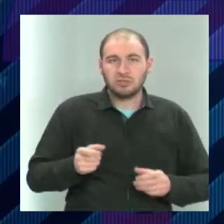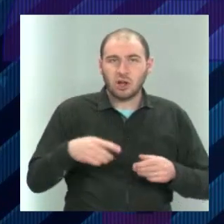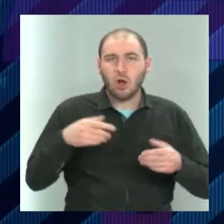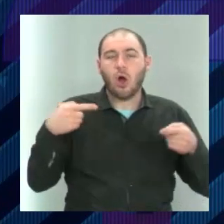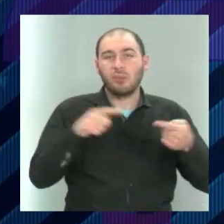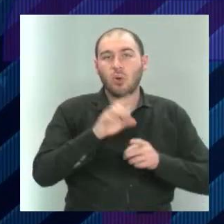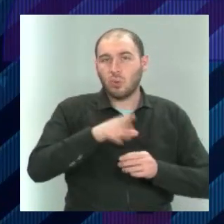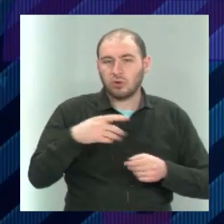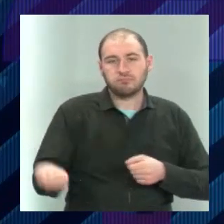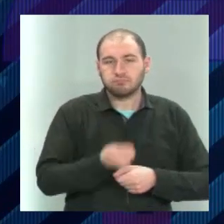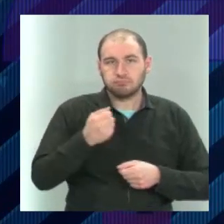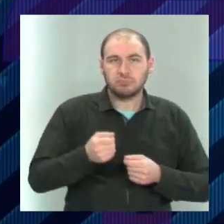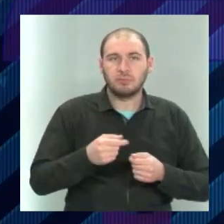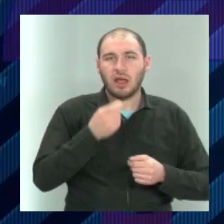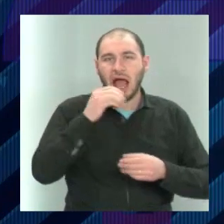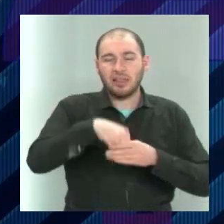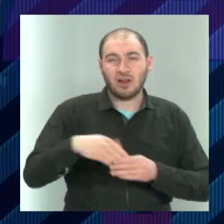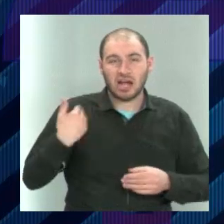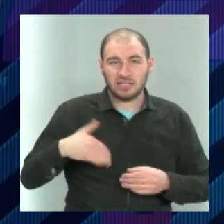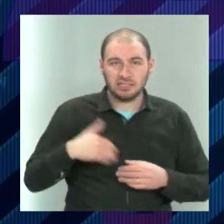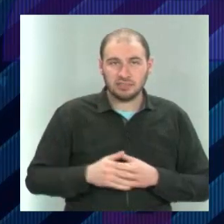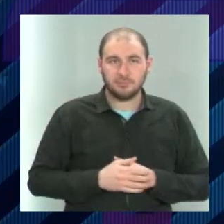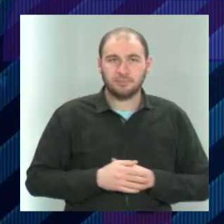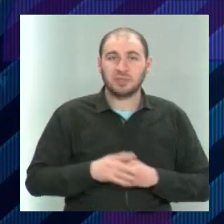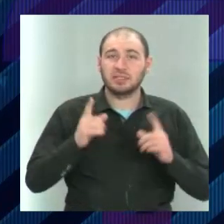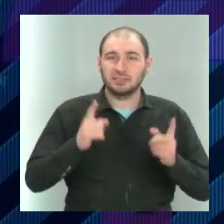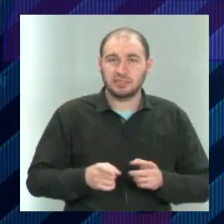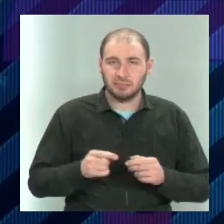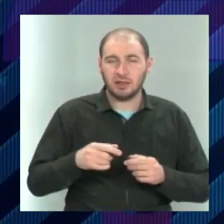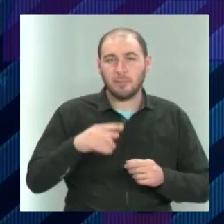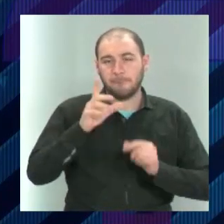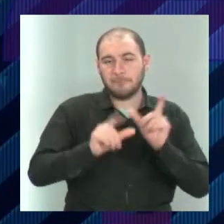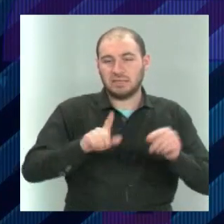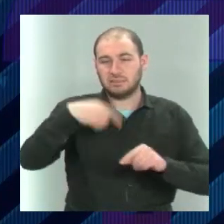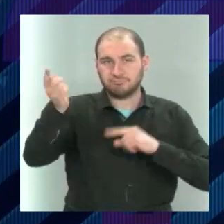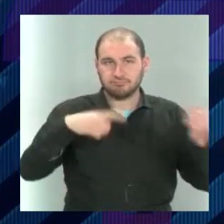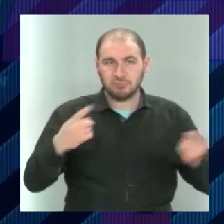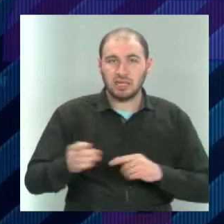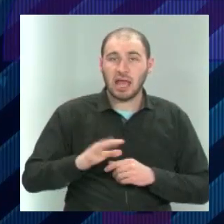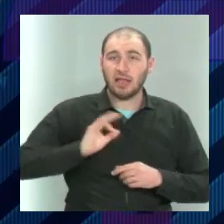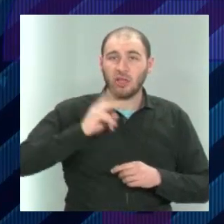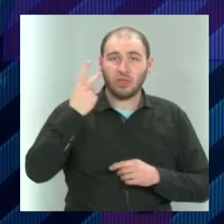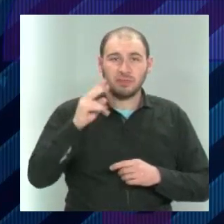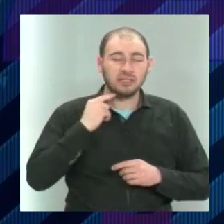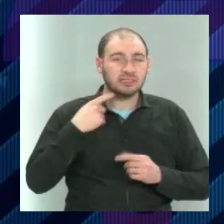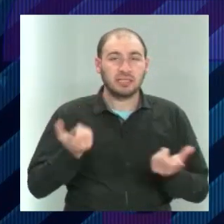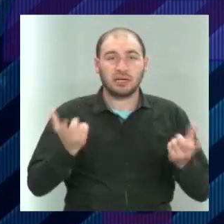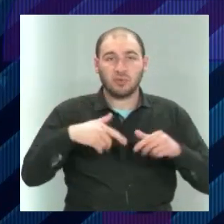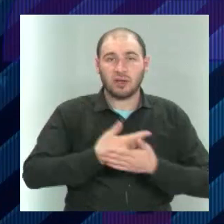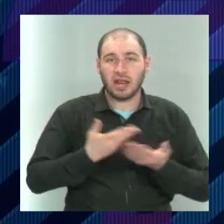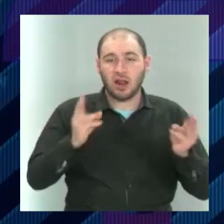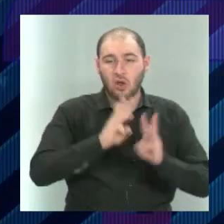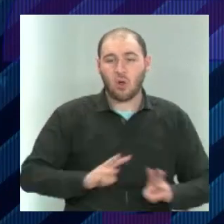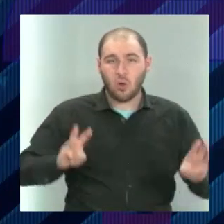de explotación, ya sea dentro del territorio nacional como desde o hacia otros países. En el 2013, la Asamblea General de la